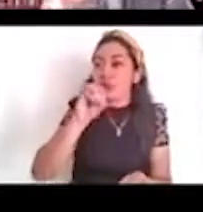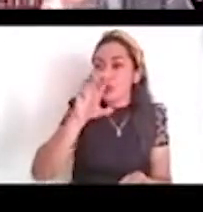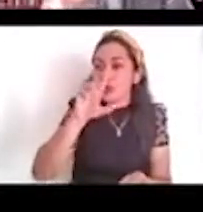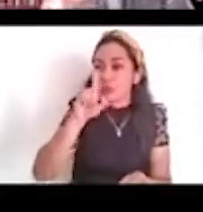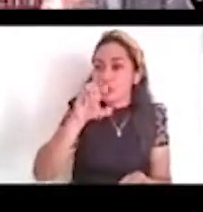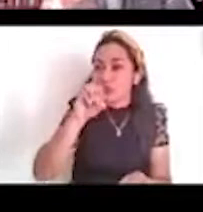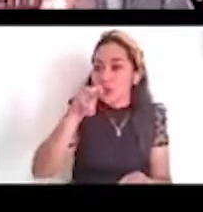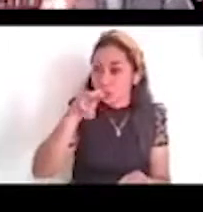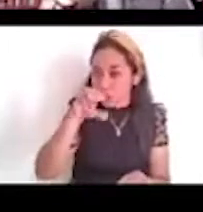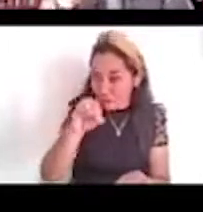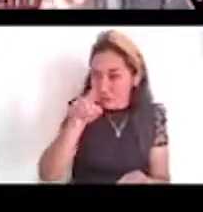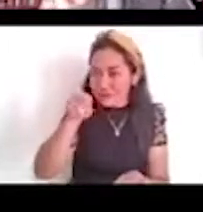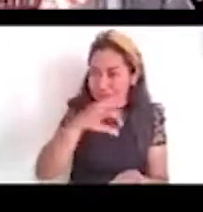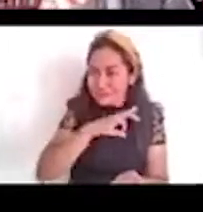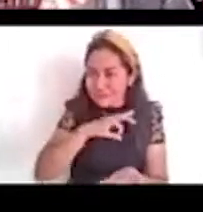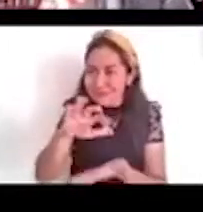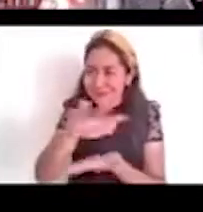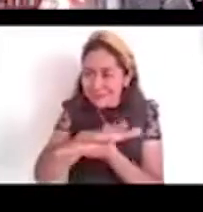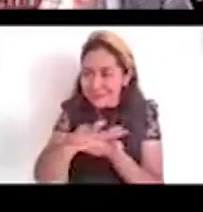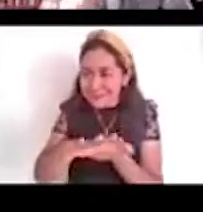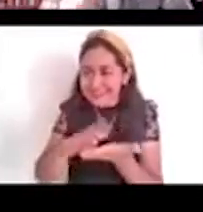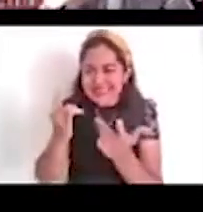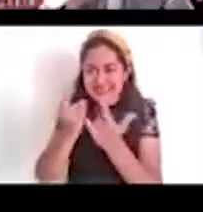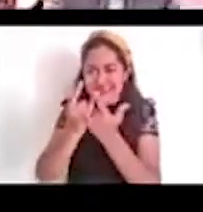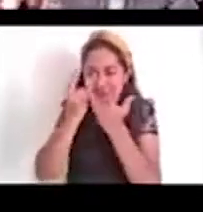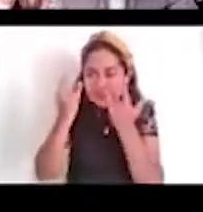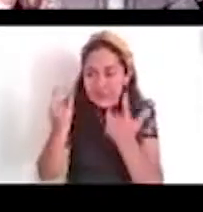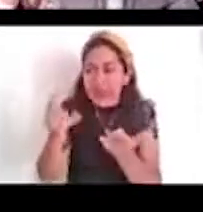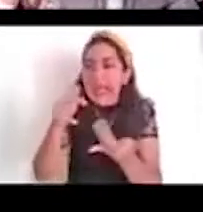ejemplo, que había, para